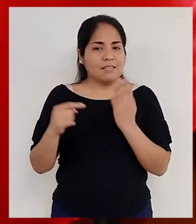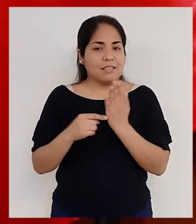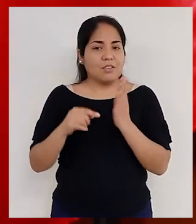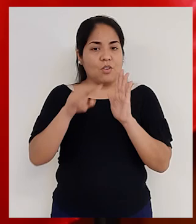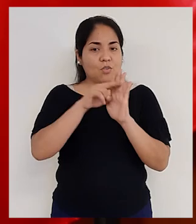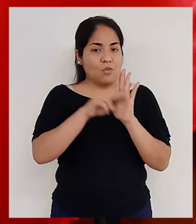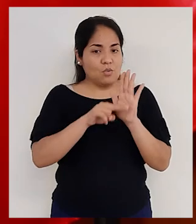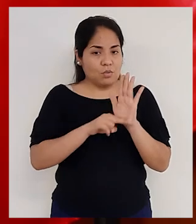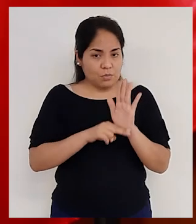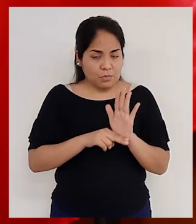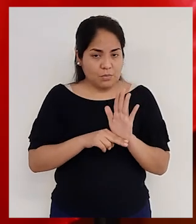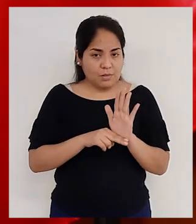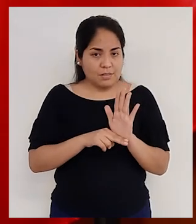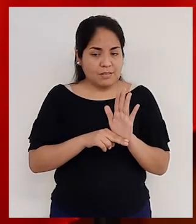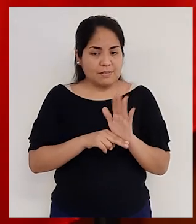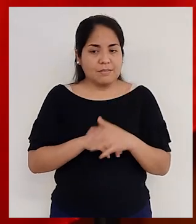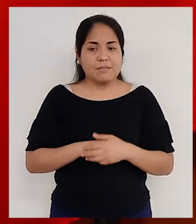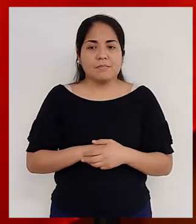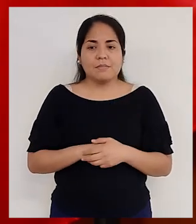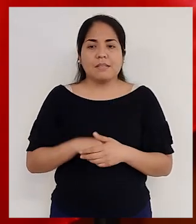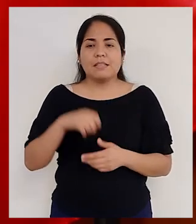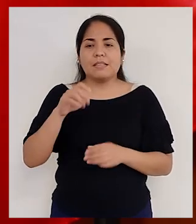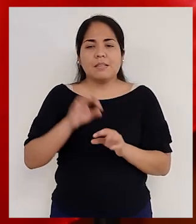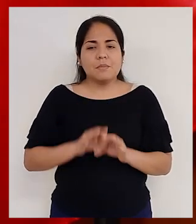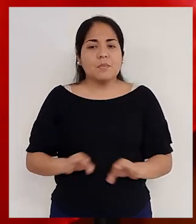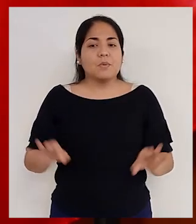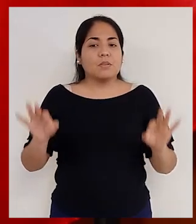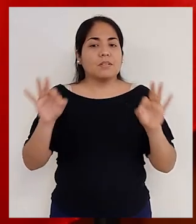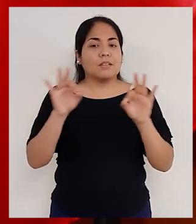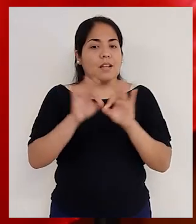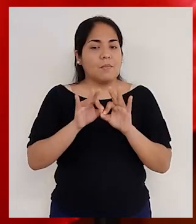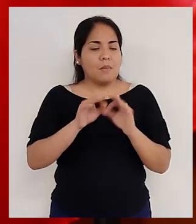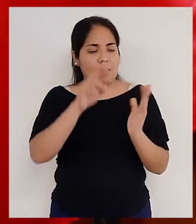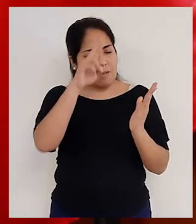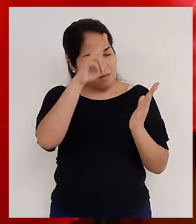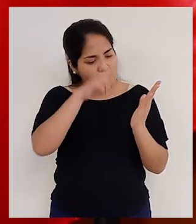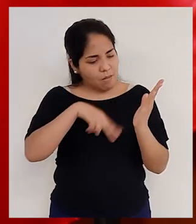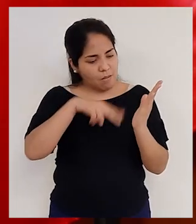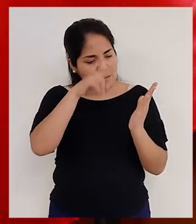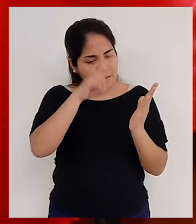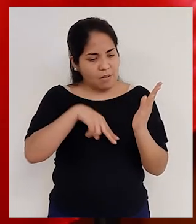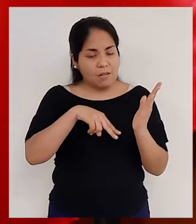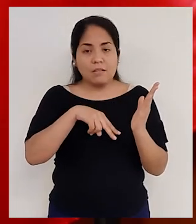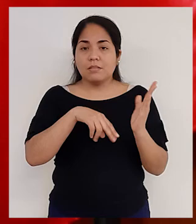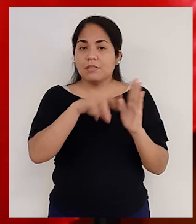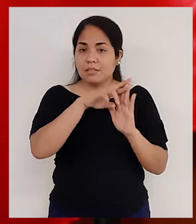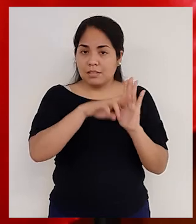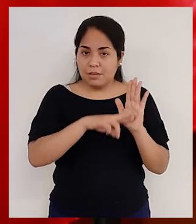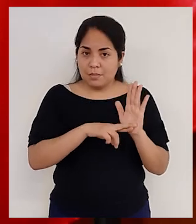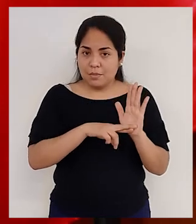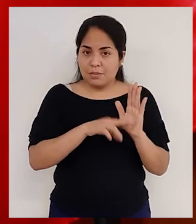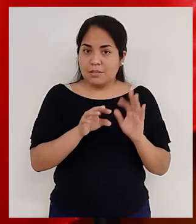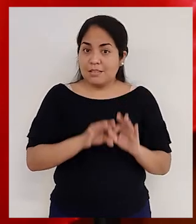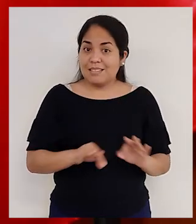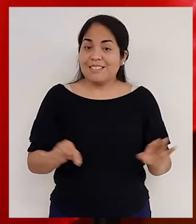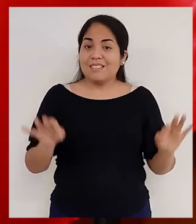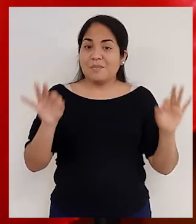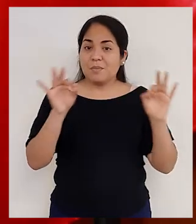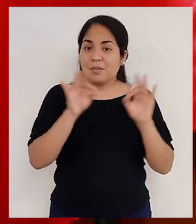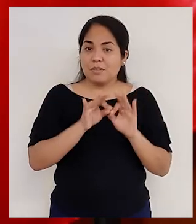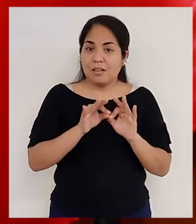la norma técnica. Para poder entender toda la norma técnica actual, tengo que leer todo el Reglamento Nacional de Edificaciones. Entonces, para